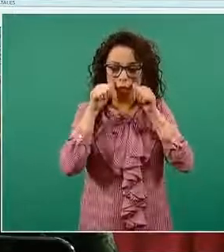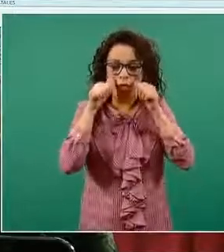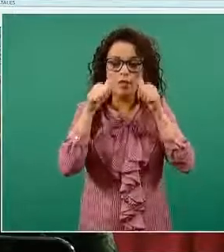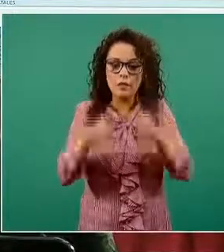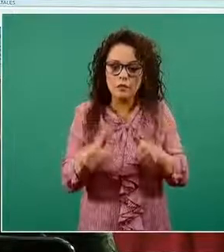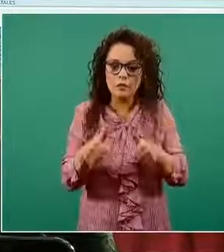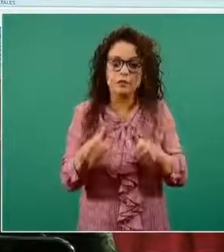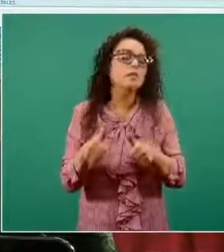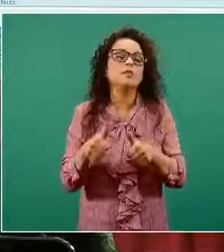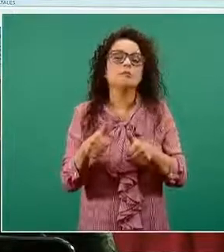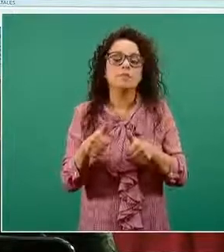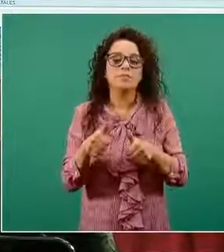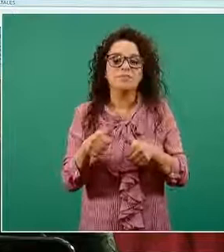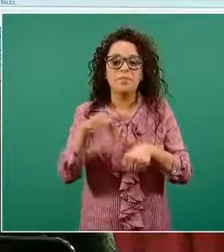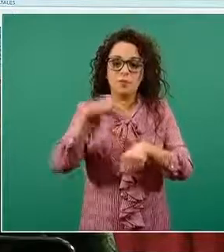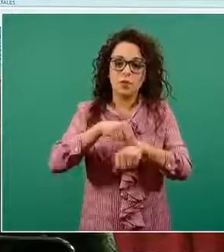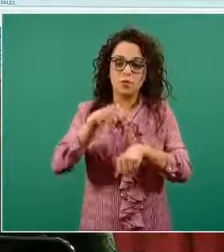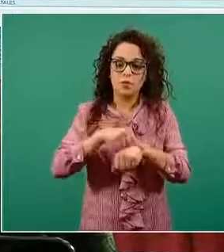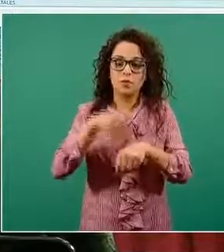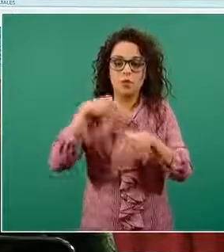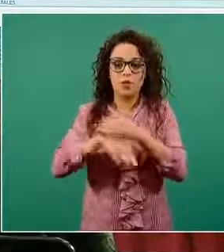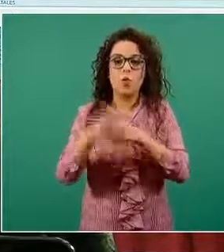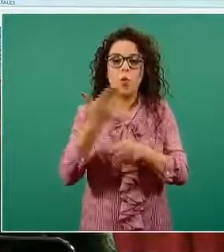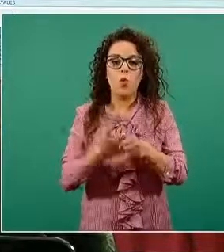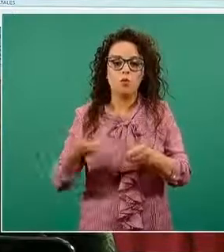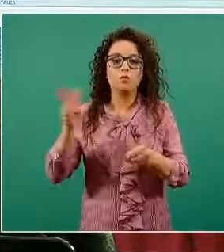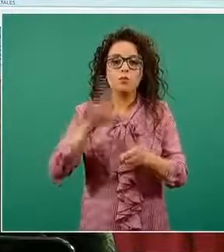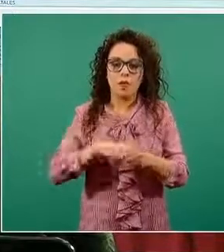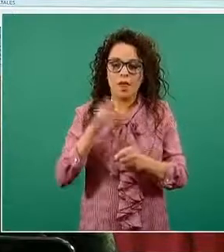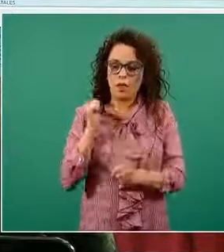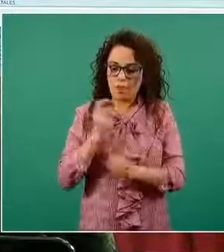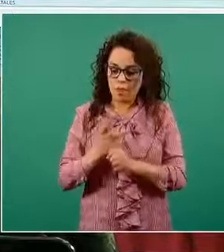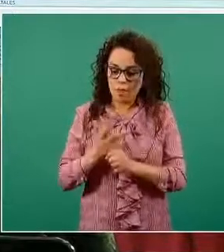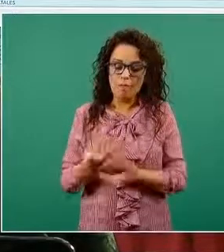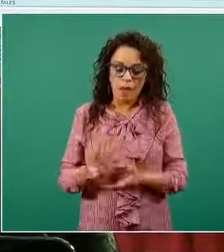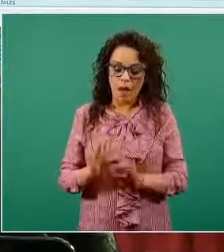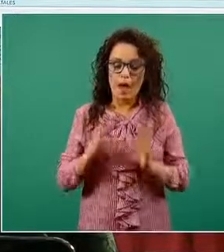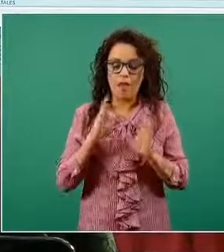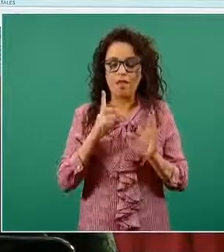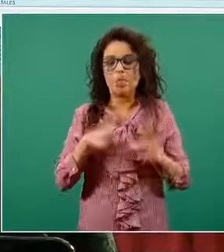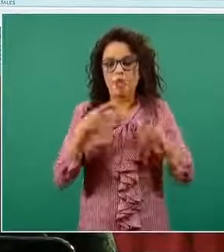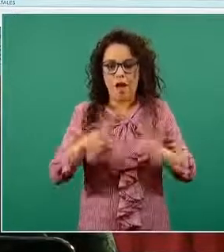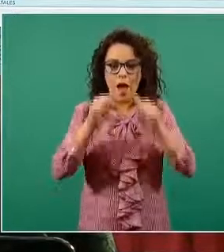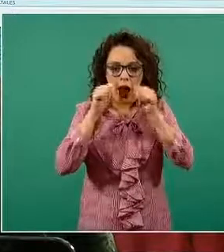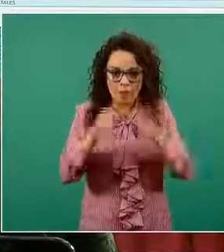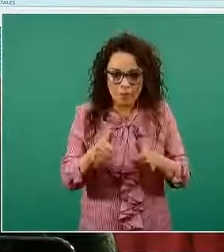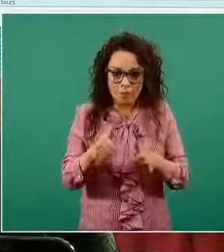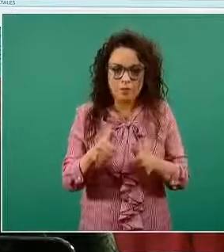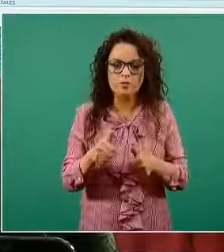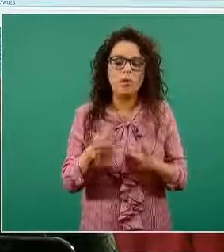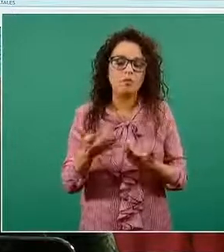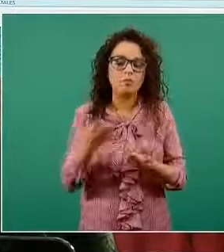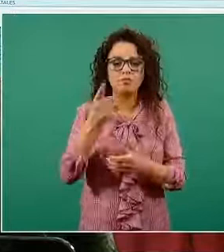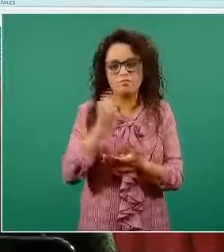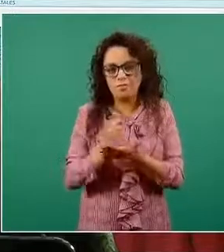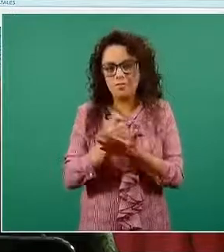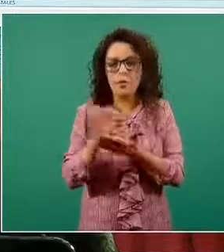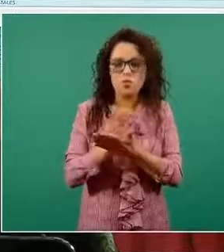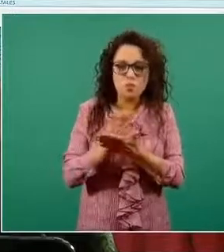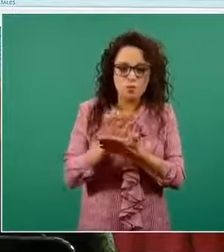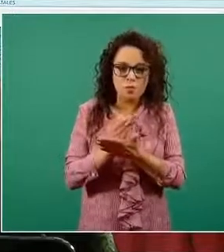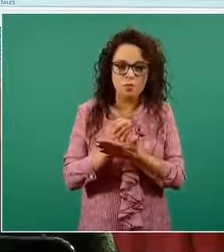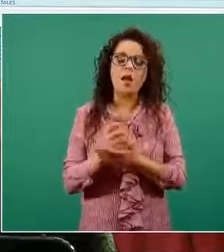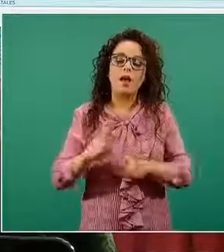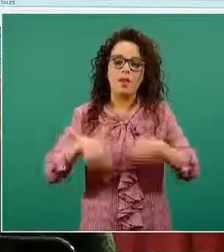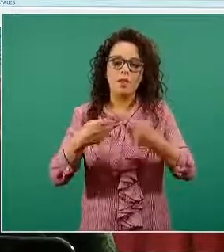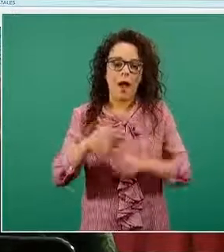del Sistema Nacional de Salud para poderlas atender oportunamente y siempre tener disponibles una cama de acuerdo a sus necesidades. Y es